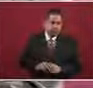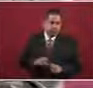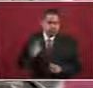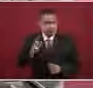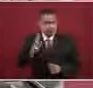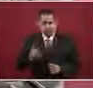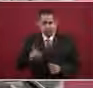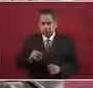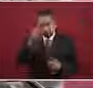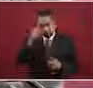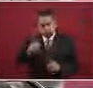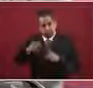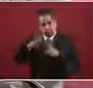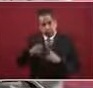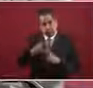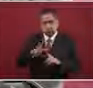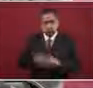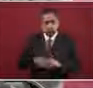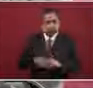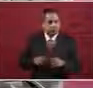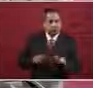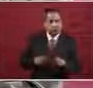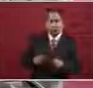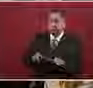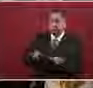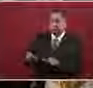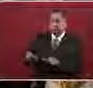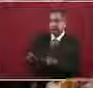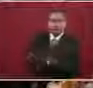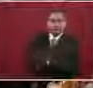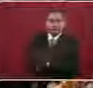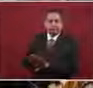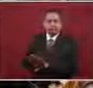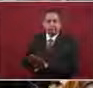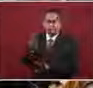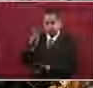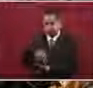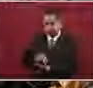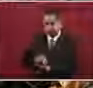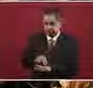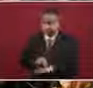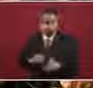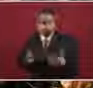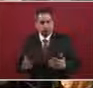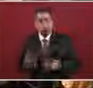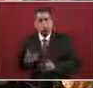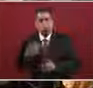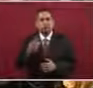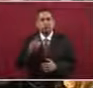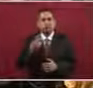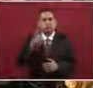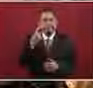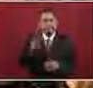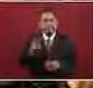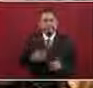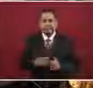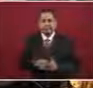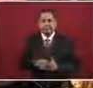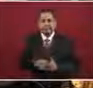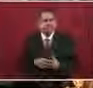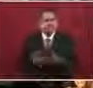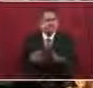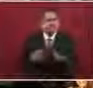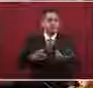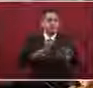ese propósito de cooptación. Entonces, ¿para qué organismos tan grandes,